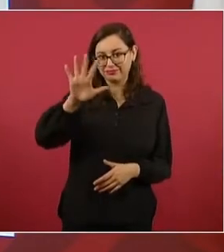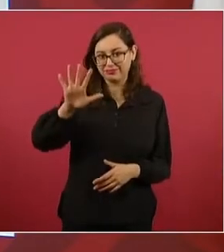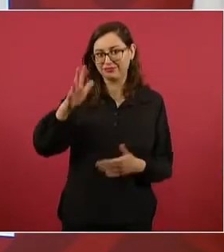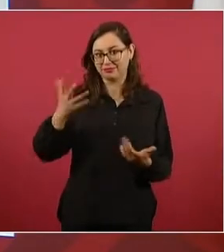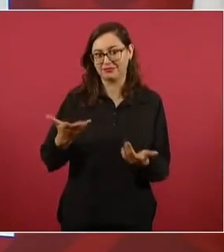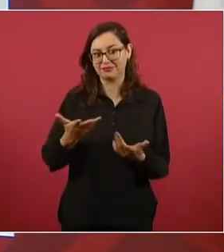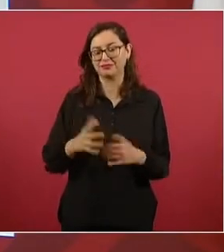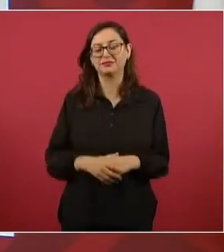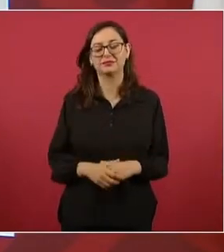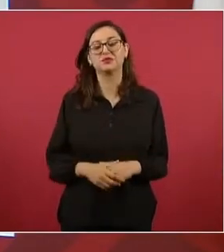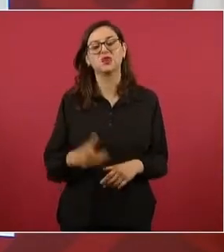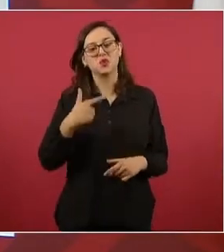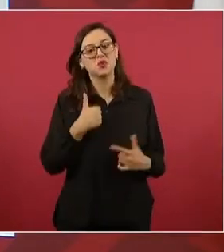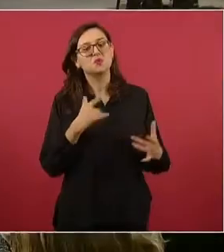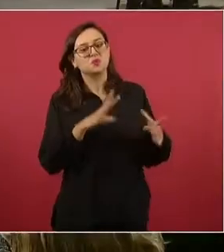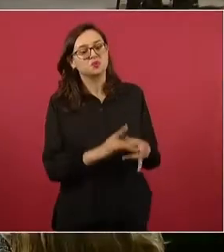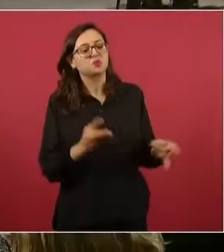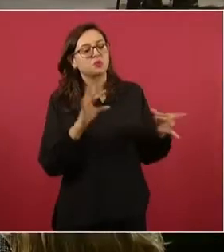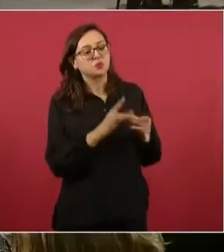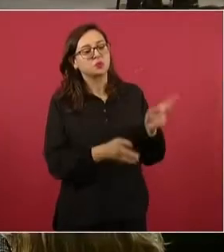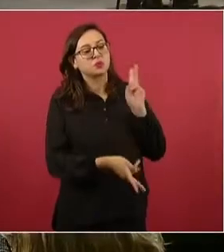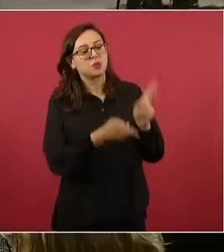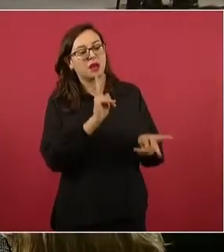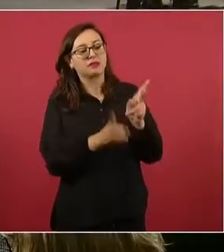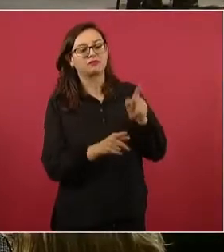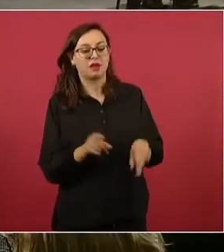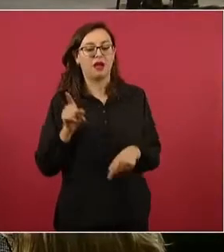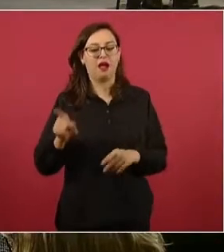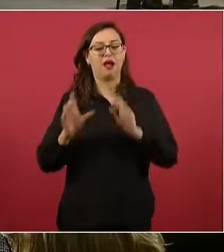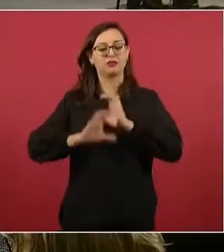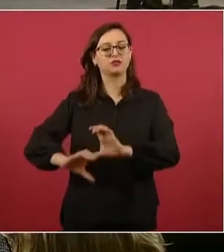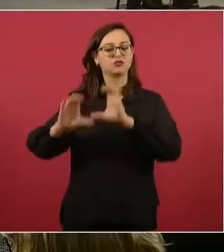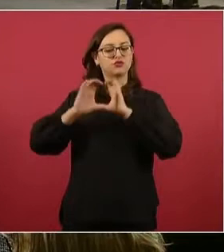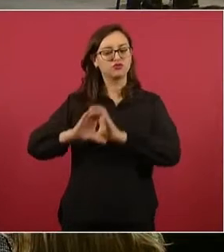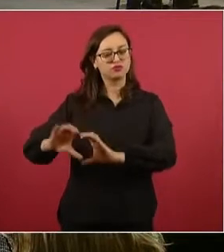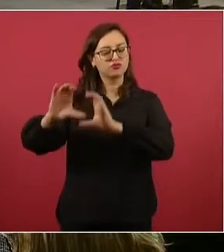Y a él le conté lo de el corrido de los Tigres del Norte,